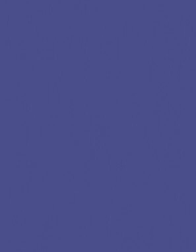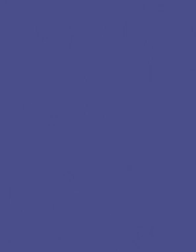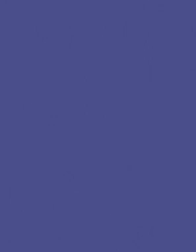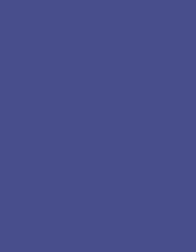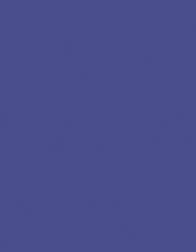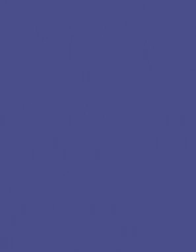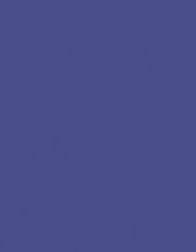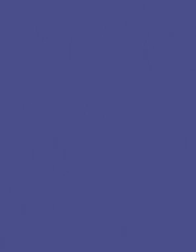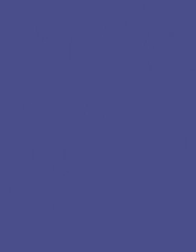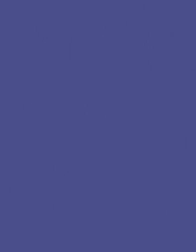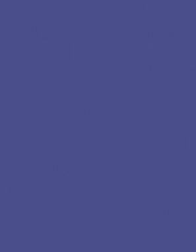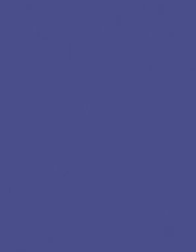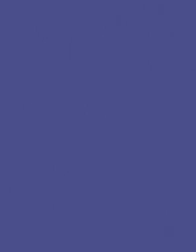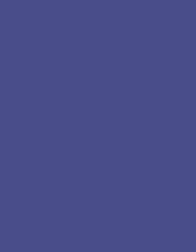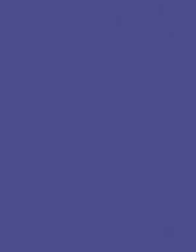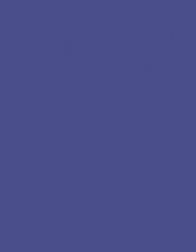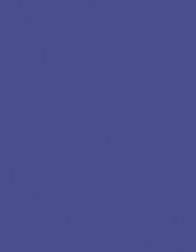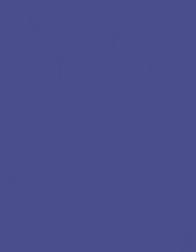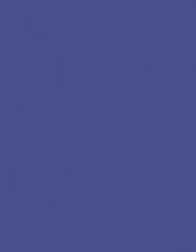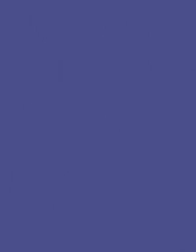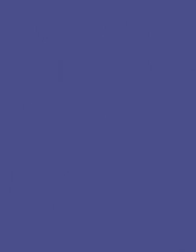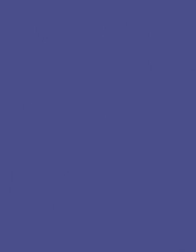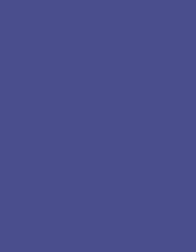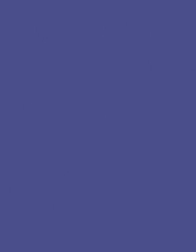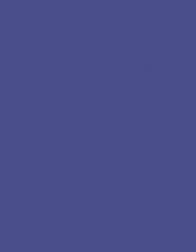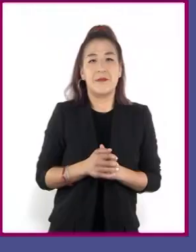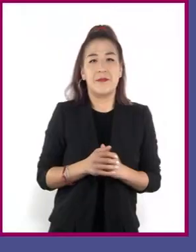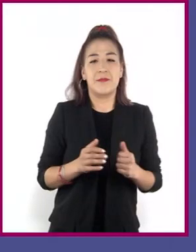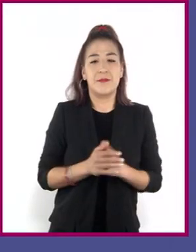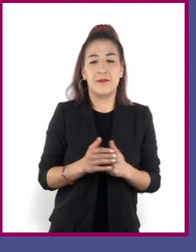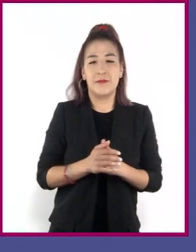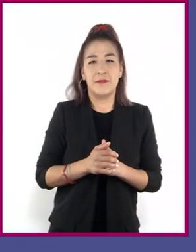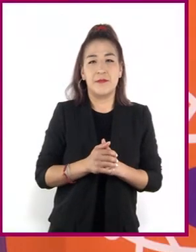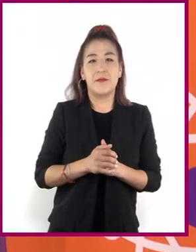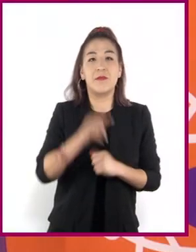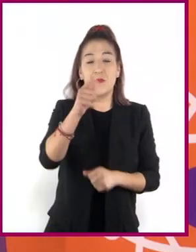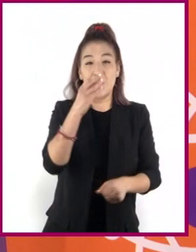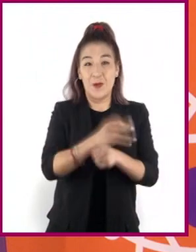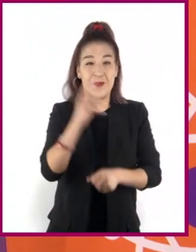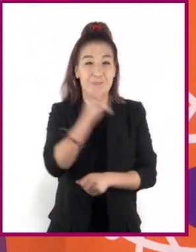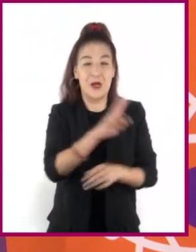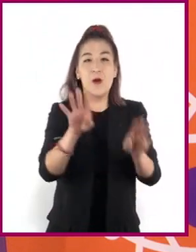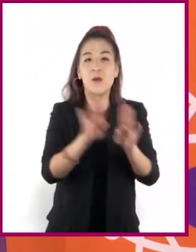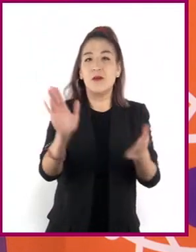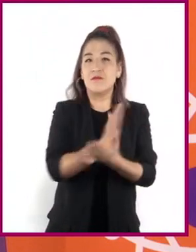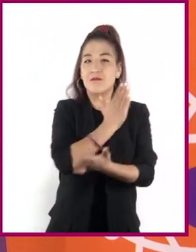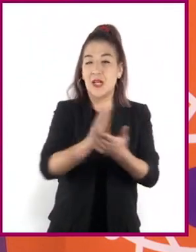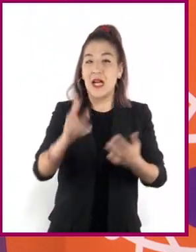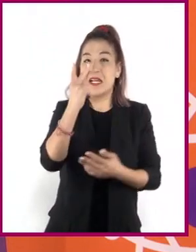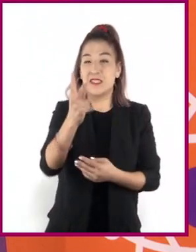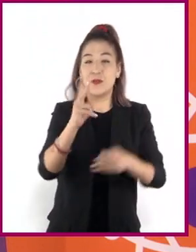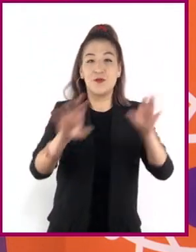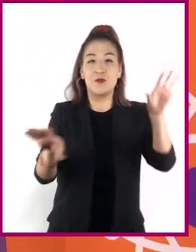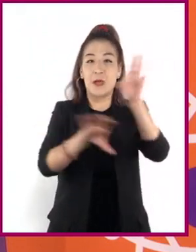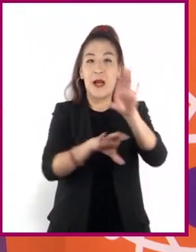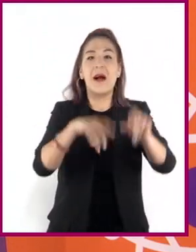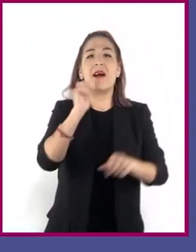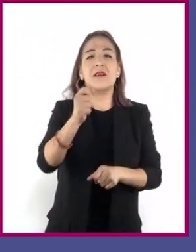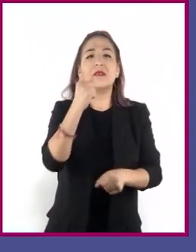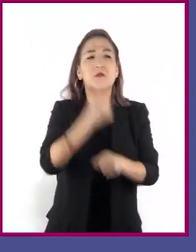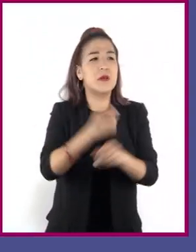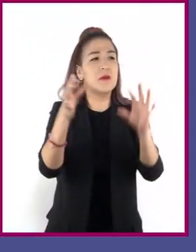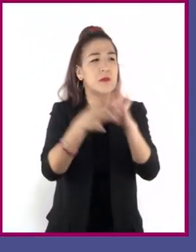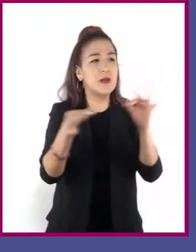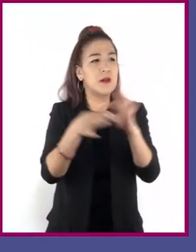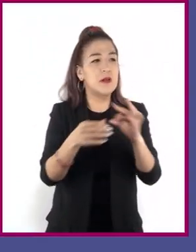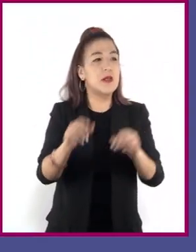sino no somos nadie que quedó dividido en dos el primero por